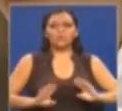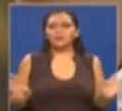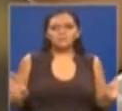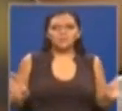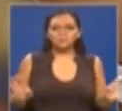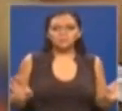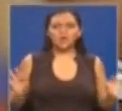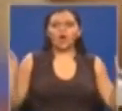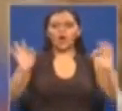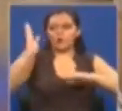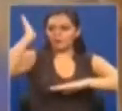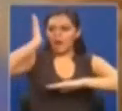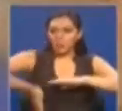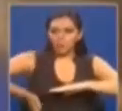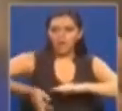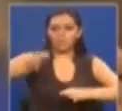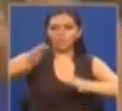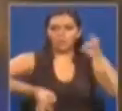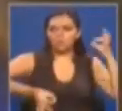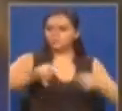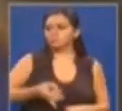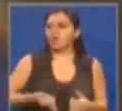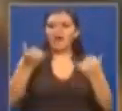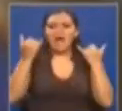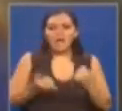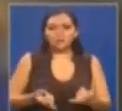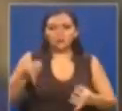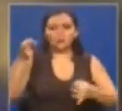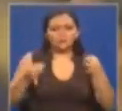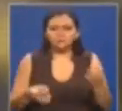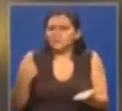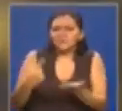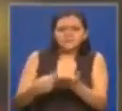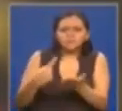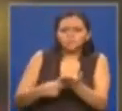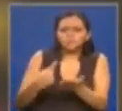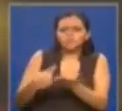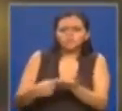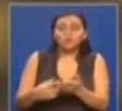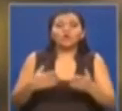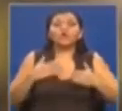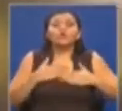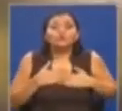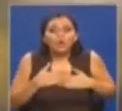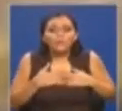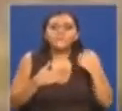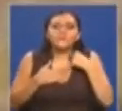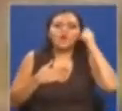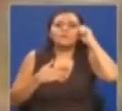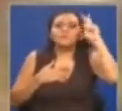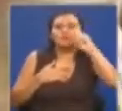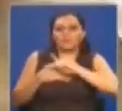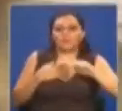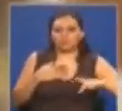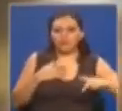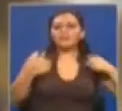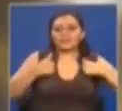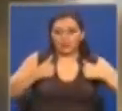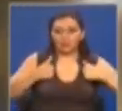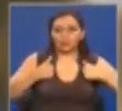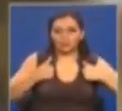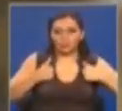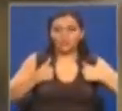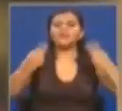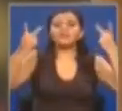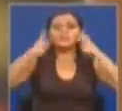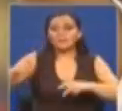está prescrito, si está en vigencia. Todo eso habrá que discutirlo. Yo tengo mi propio criterio sobre ese proceso. Tenemos